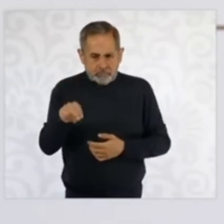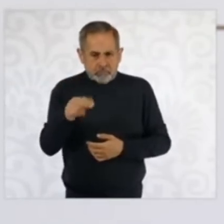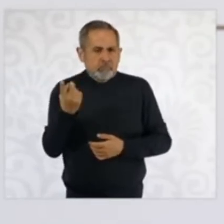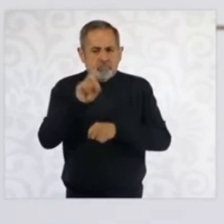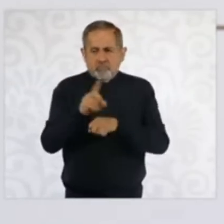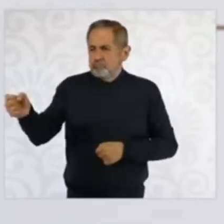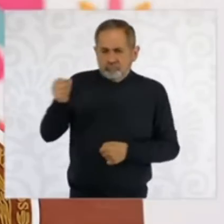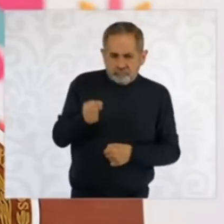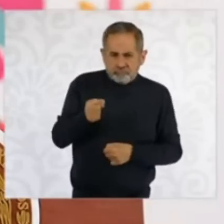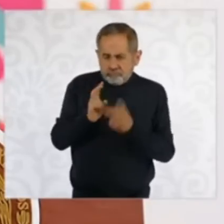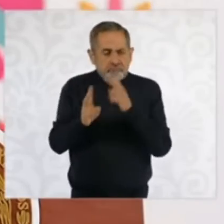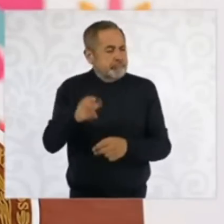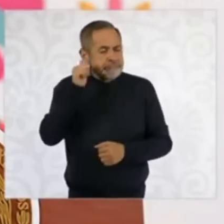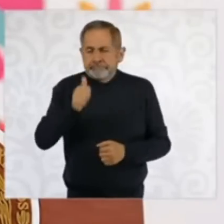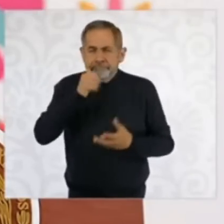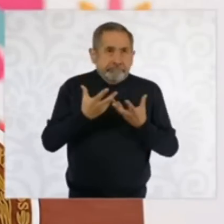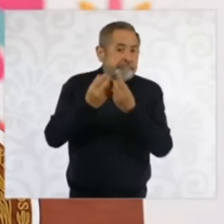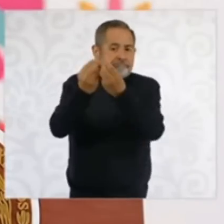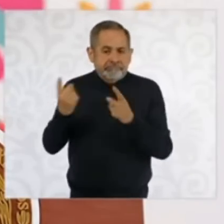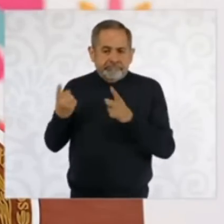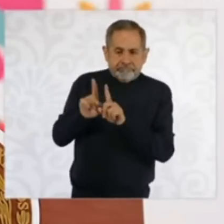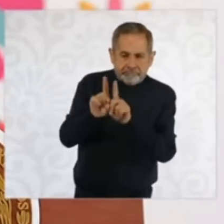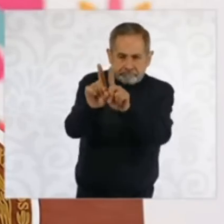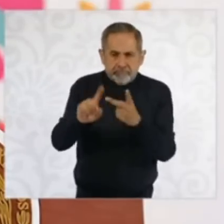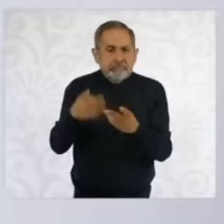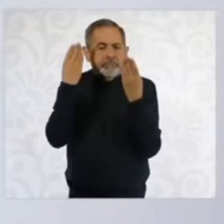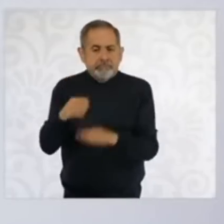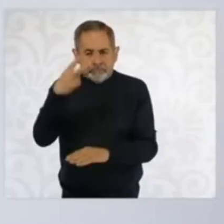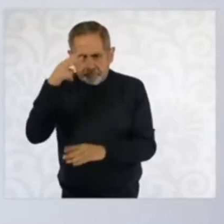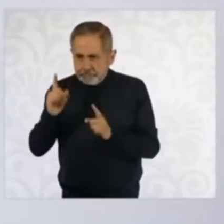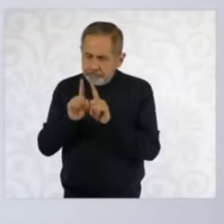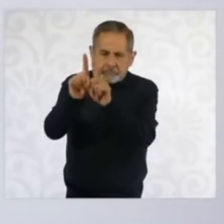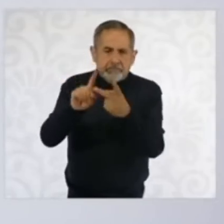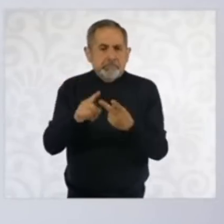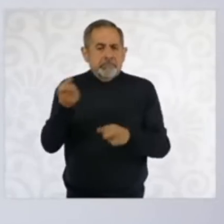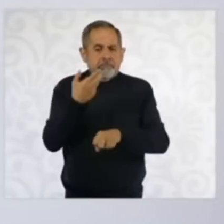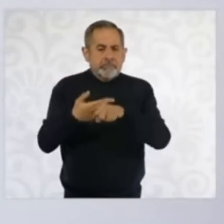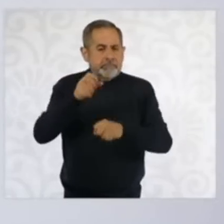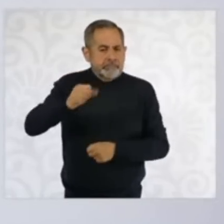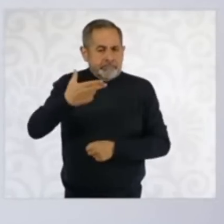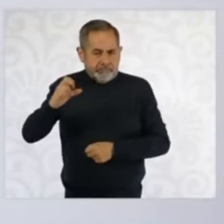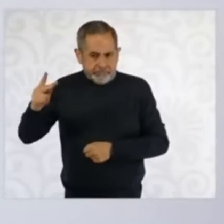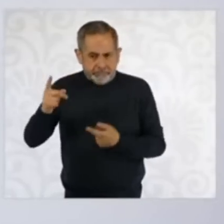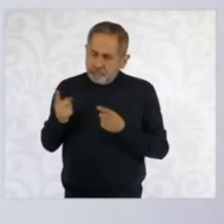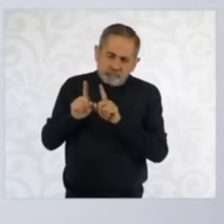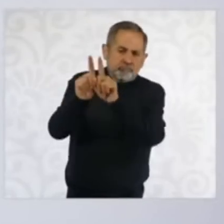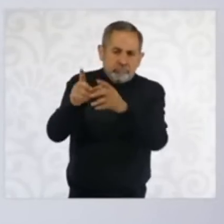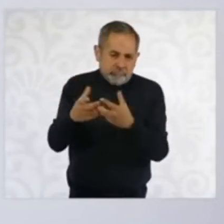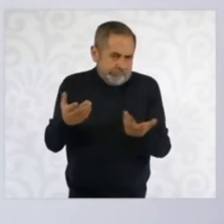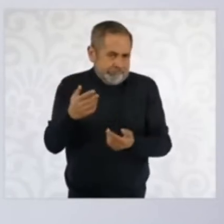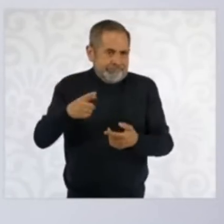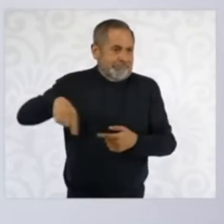son reuniones en donde acompaña también Banco de México y Secretaría de Hacienda normalmente, por la característica del